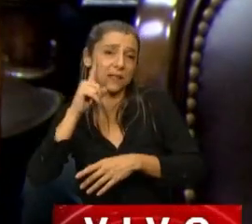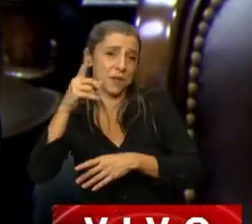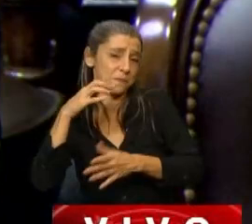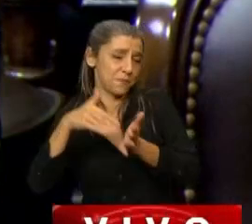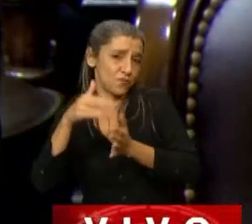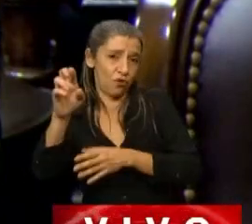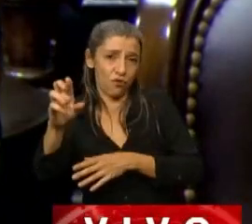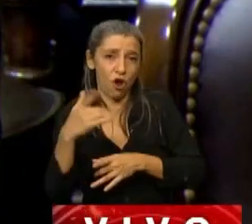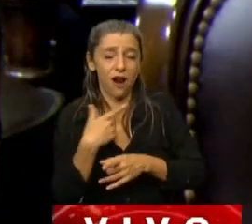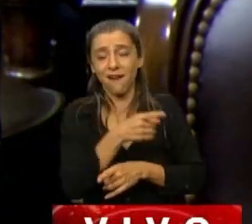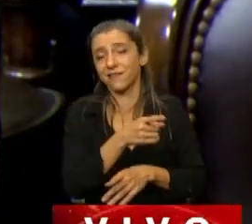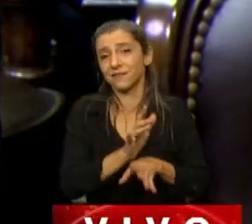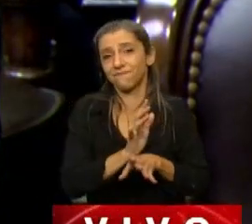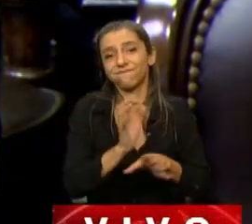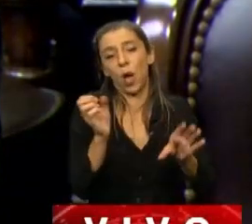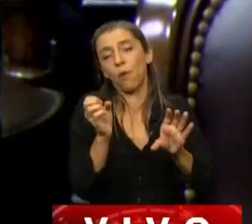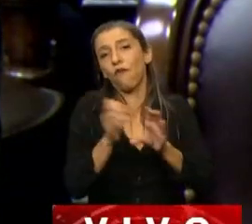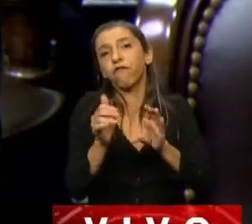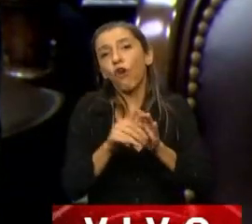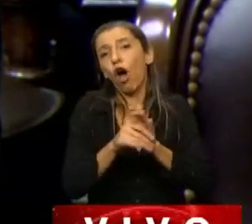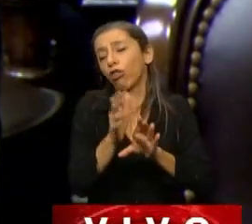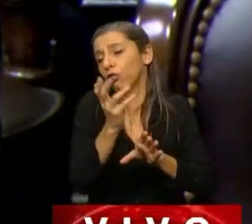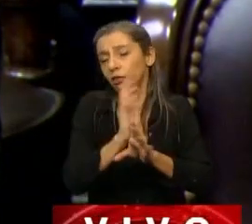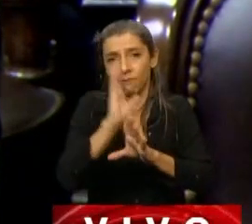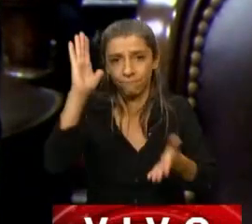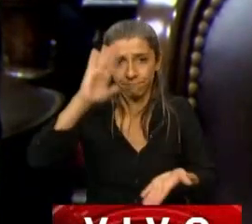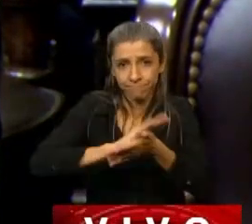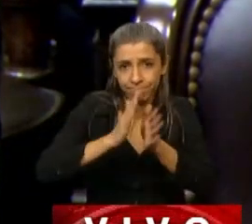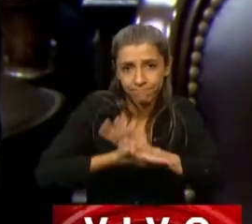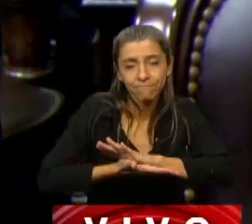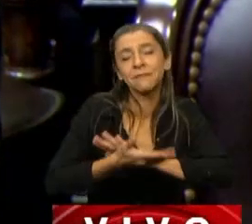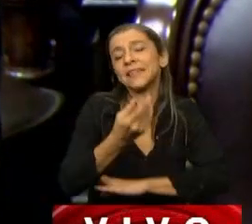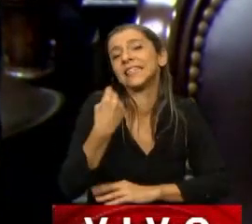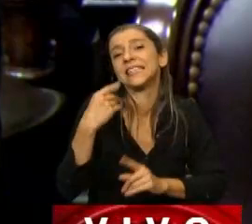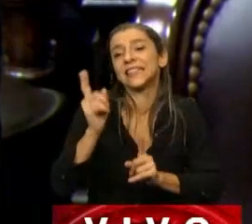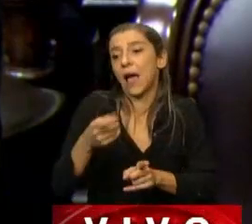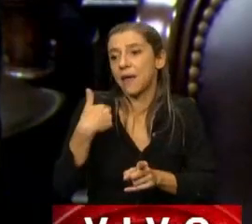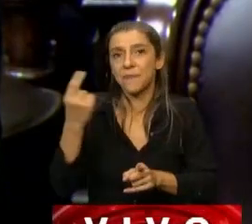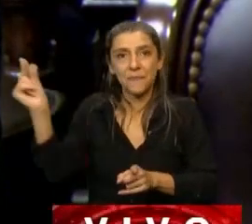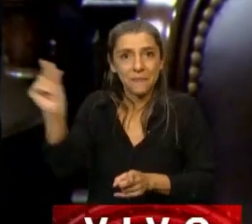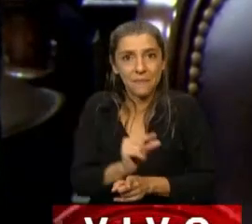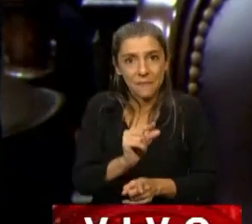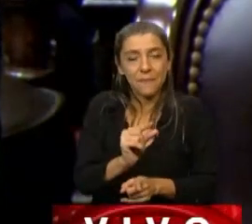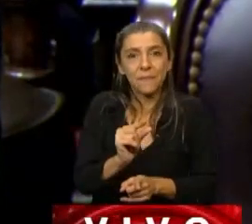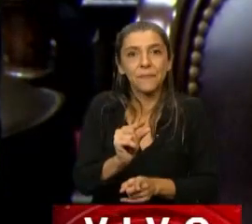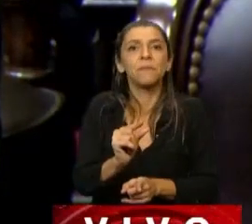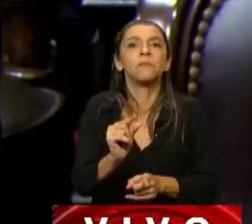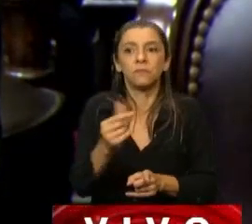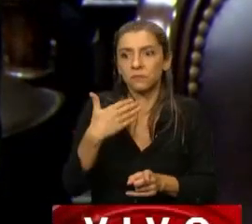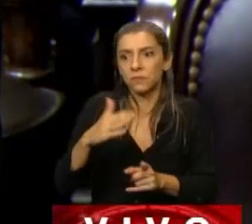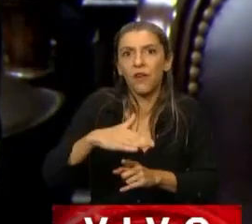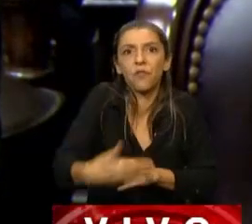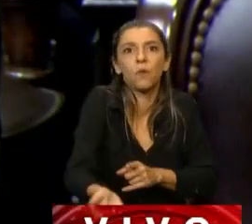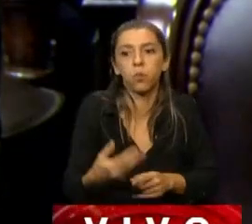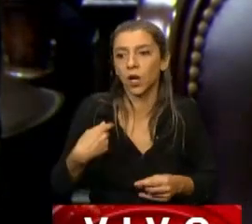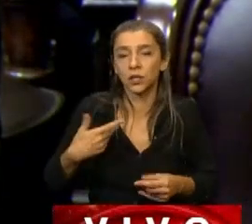Monetario, que le implica una responsabilidad del Fondo no solamente en el otorgamiento del crédito, sino también en la displicencia